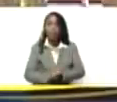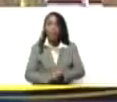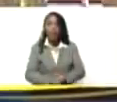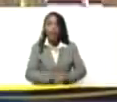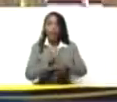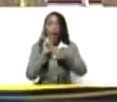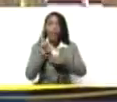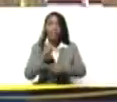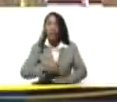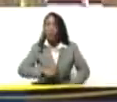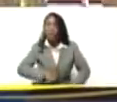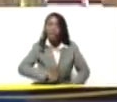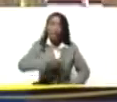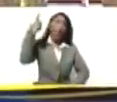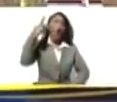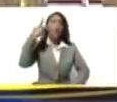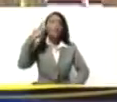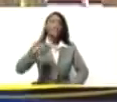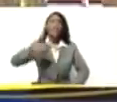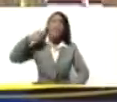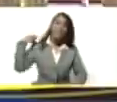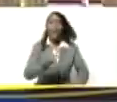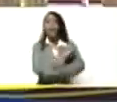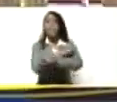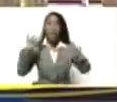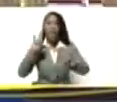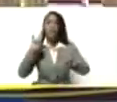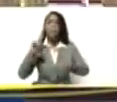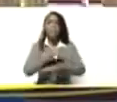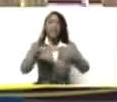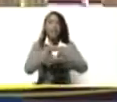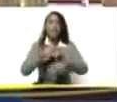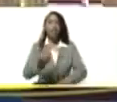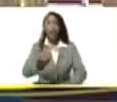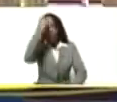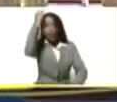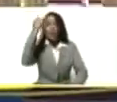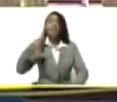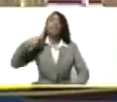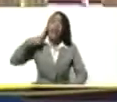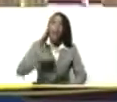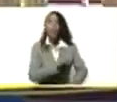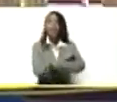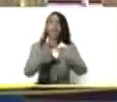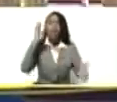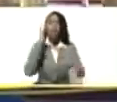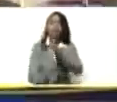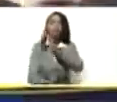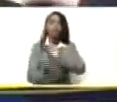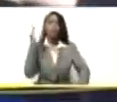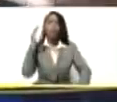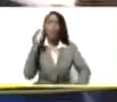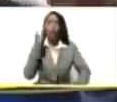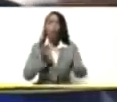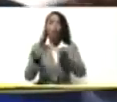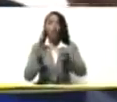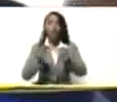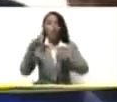vergonzante y se tiene que acabar ministro tareck tenemos que acabar con el manejo mafioso